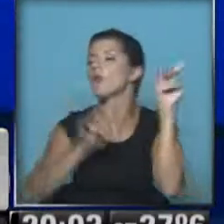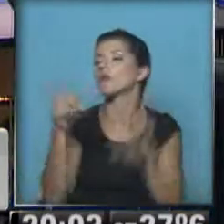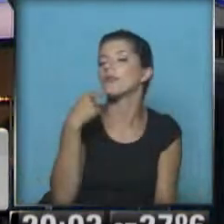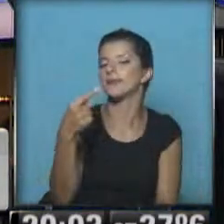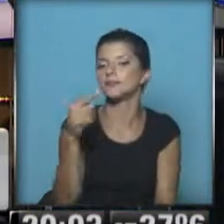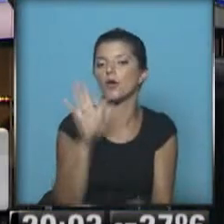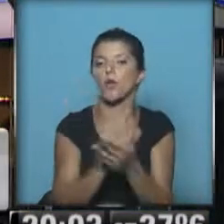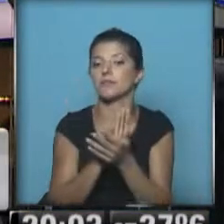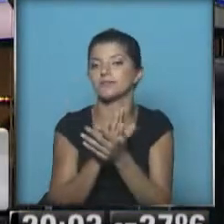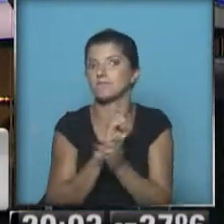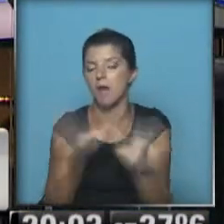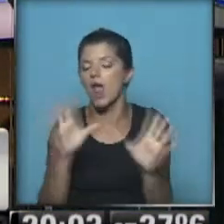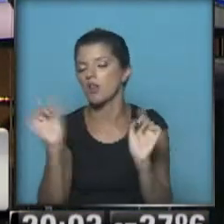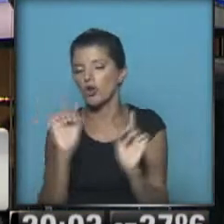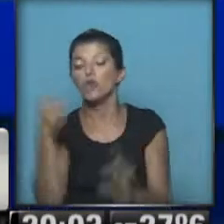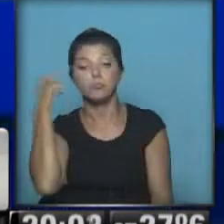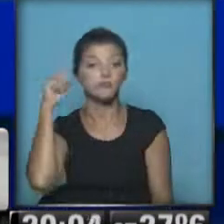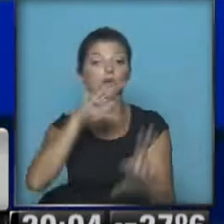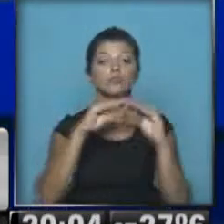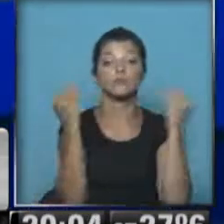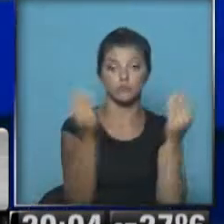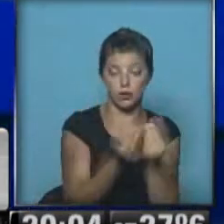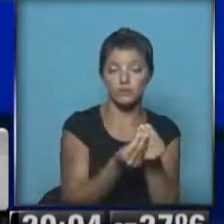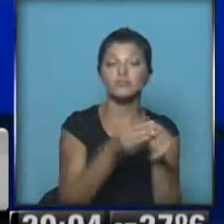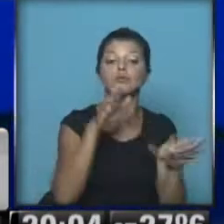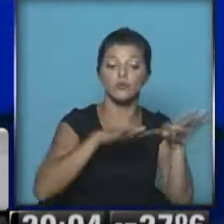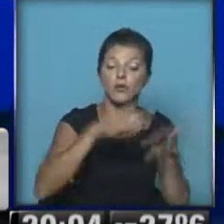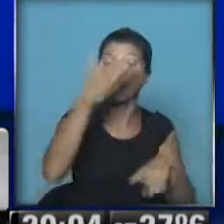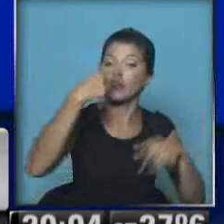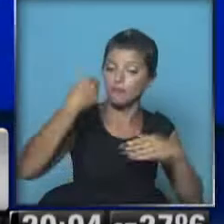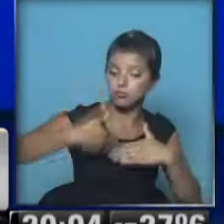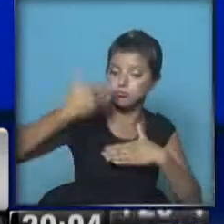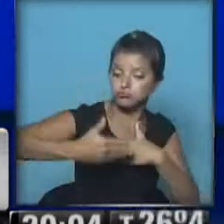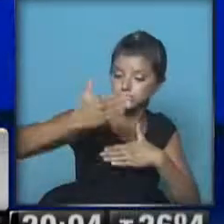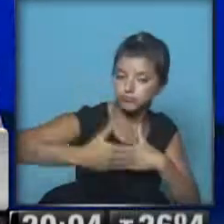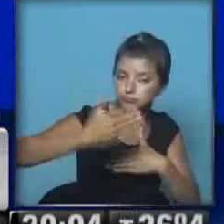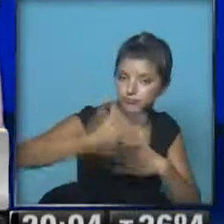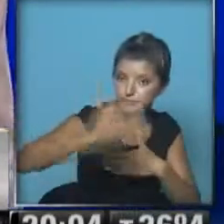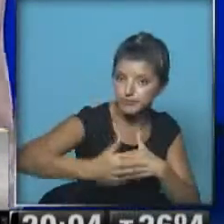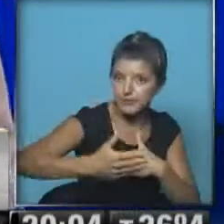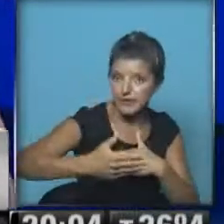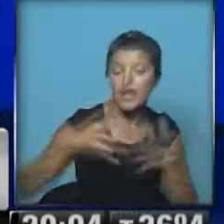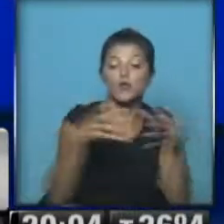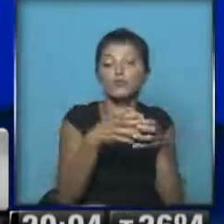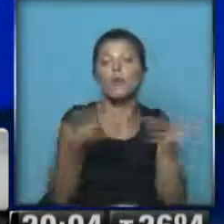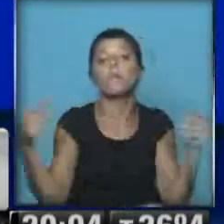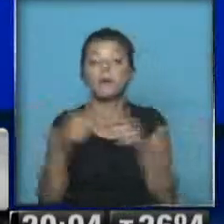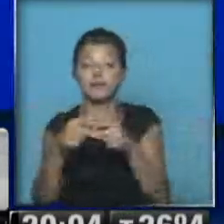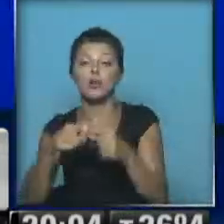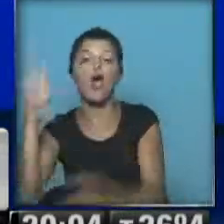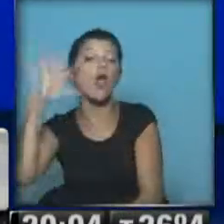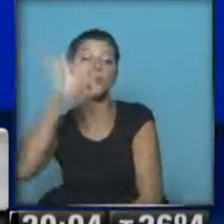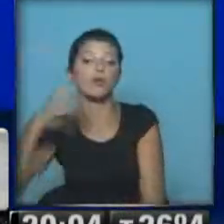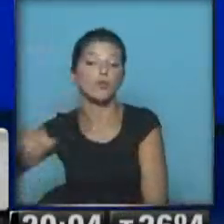cielo estrellado. Parece que es el resultado de una serie de tendencias que se venían dando en el hemisferio opositor de la opinión pública.